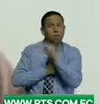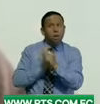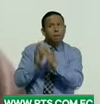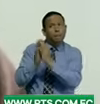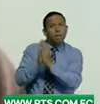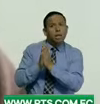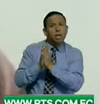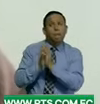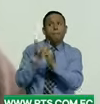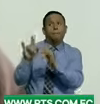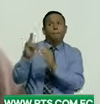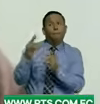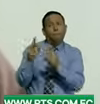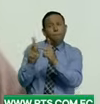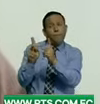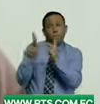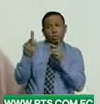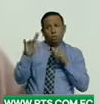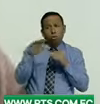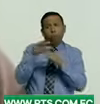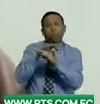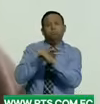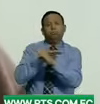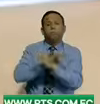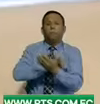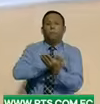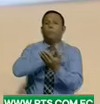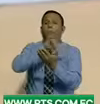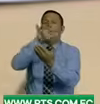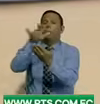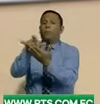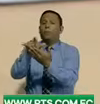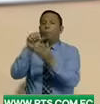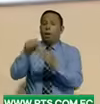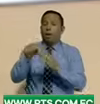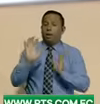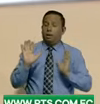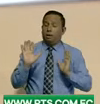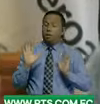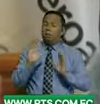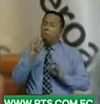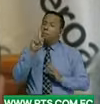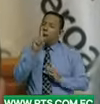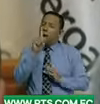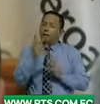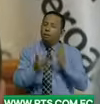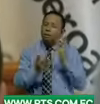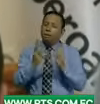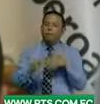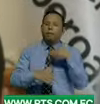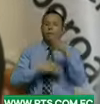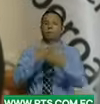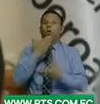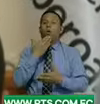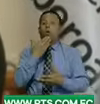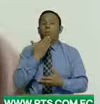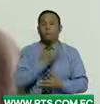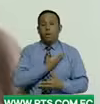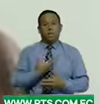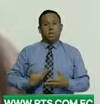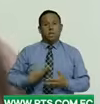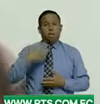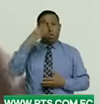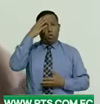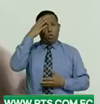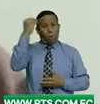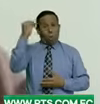un salvoconducto para que salga del país. Lo que le podría pasar factura al presidente Daniel Noboa.